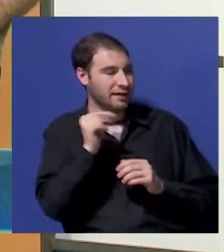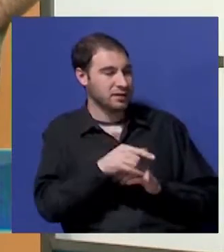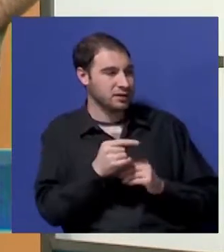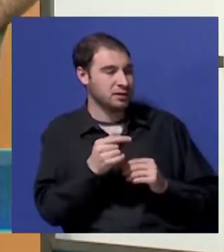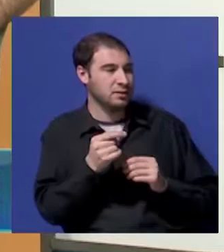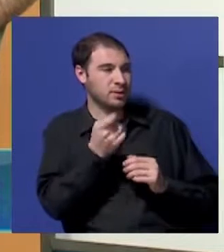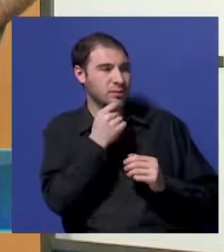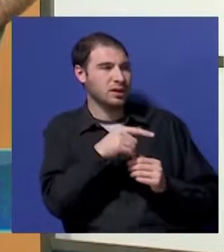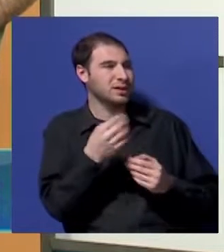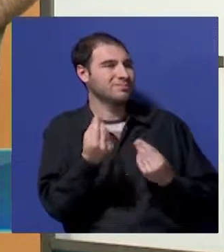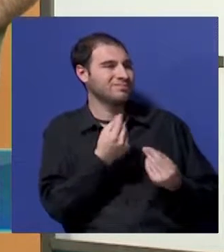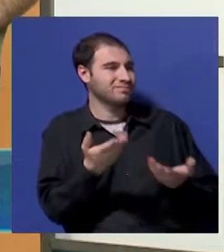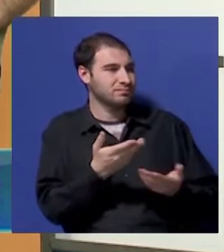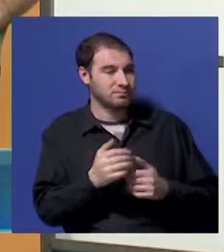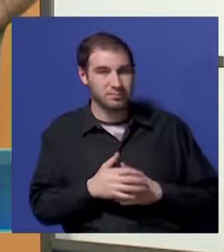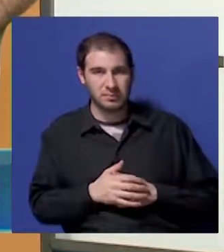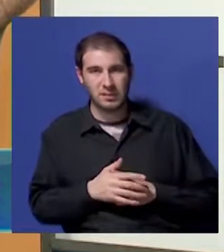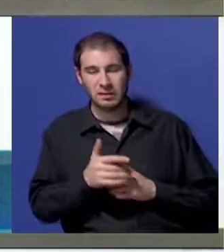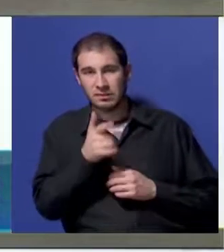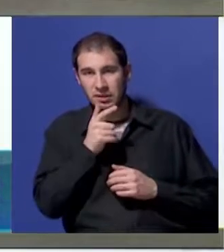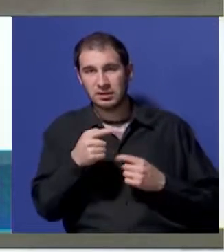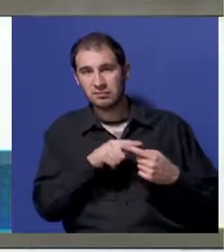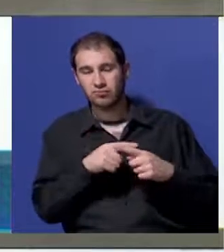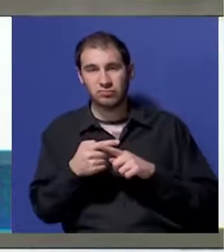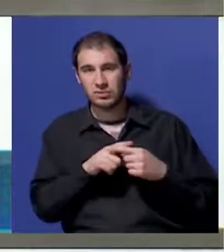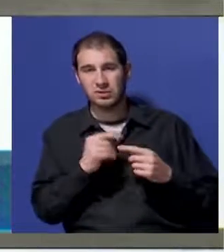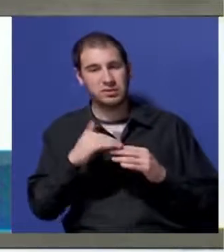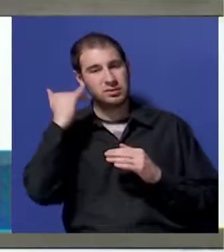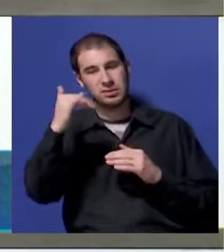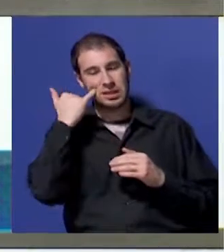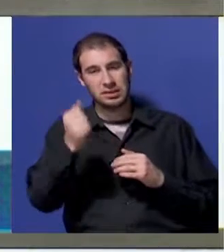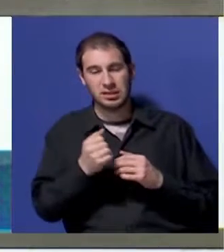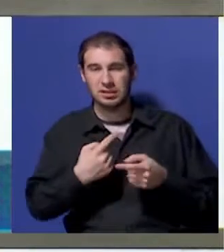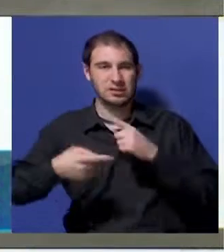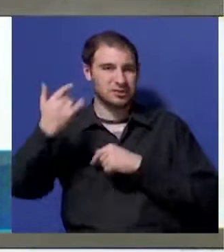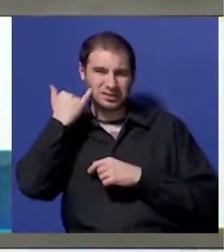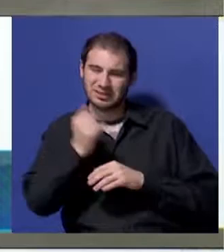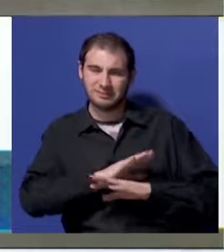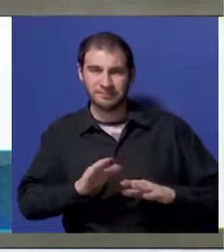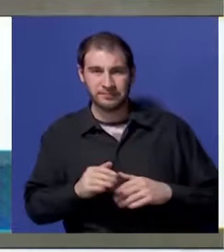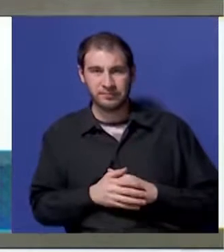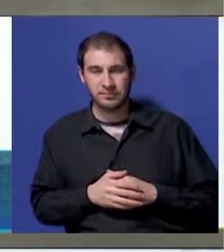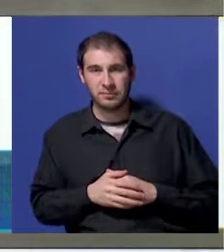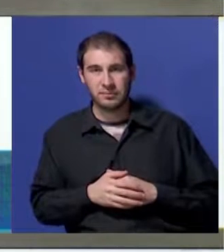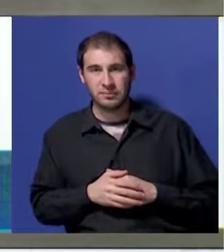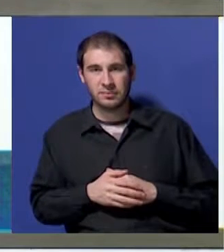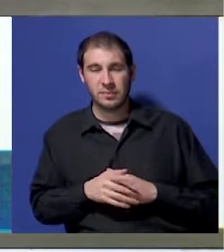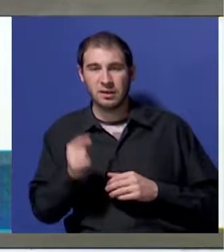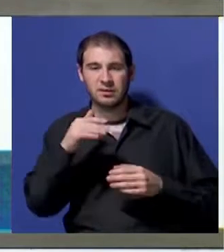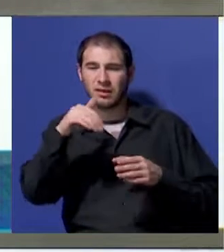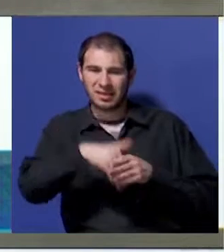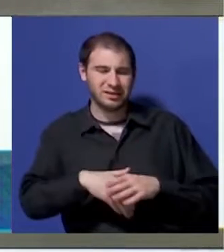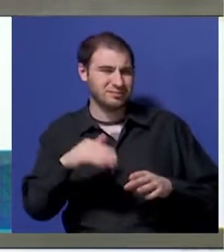te cae esto? ¿Qué puedes decir al respecto? Yo creo que es una discusión superada por la historia. No hay que ni entrar en